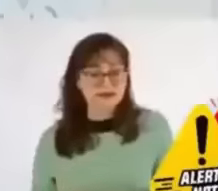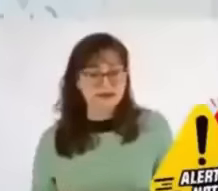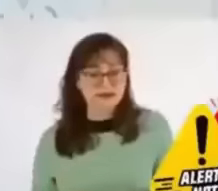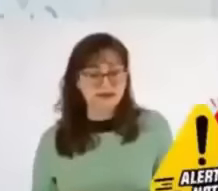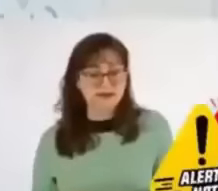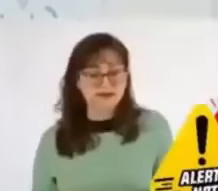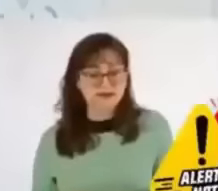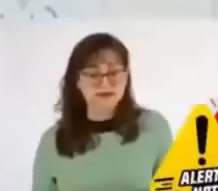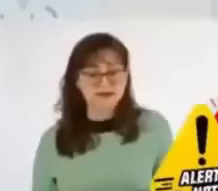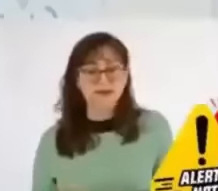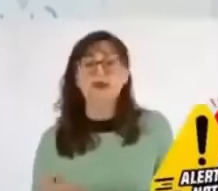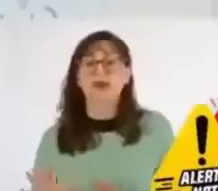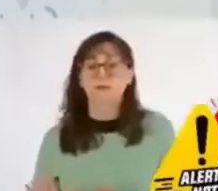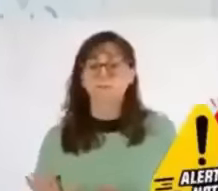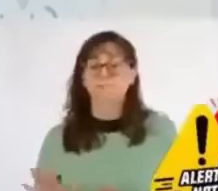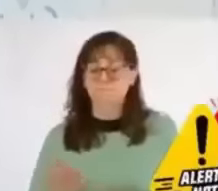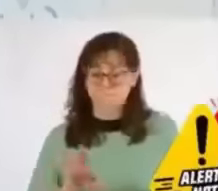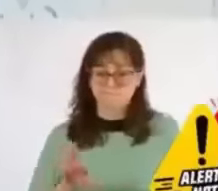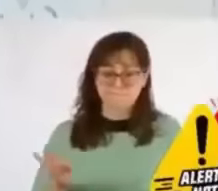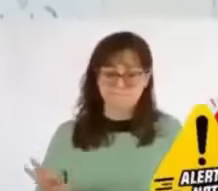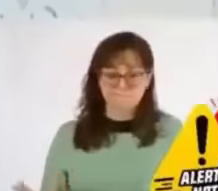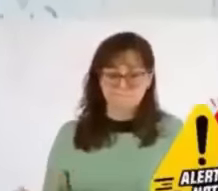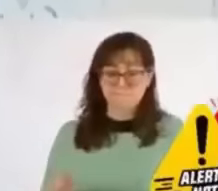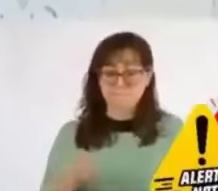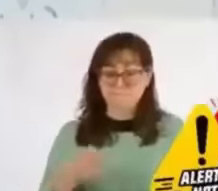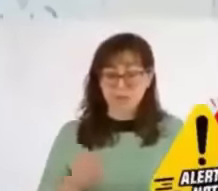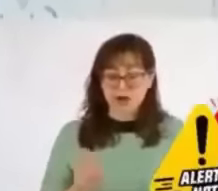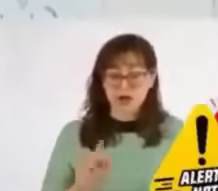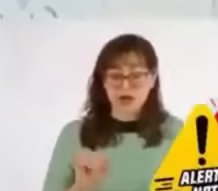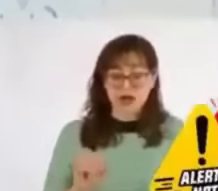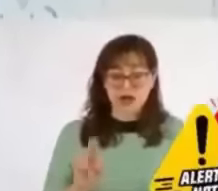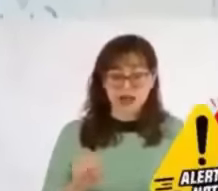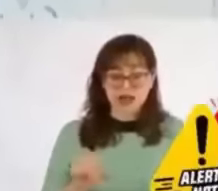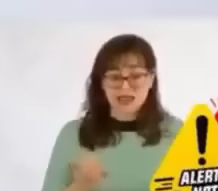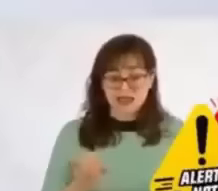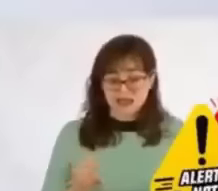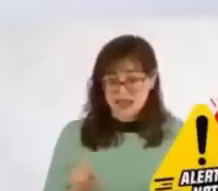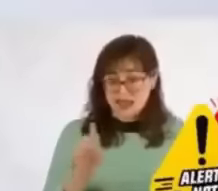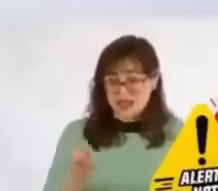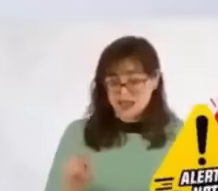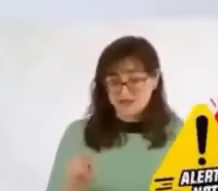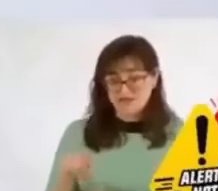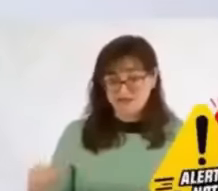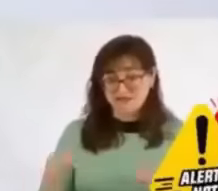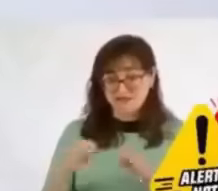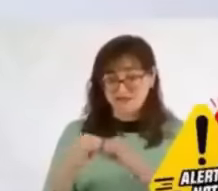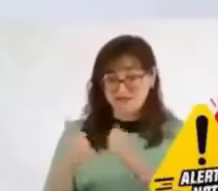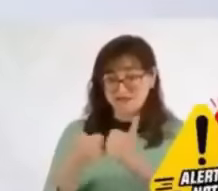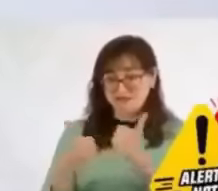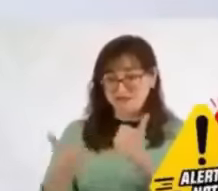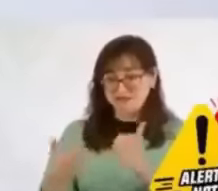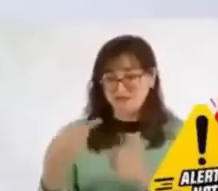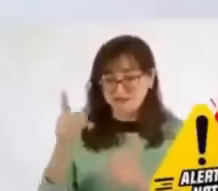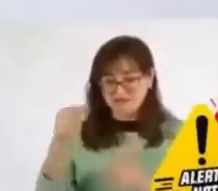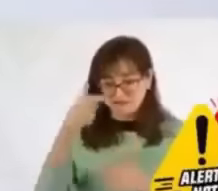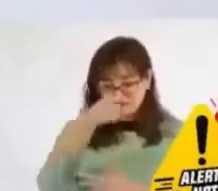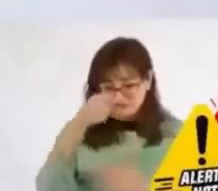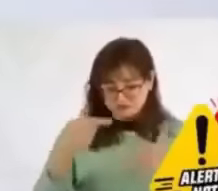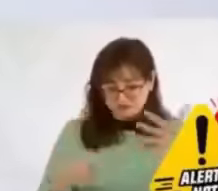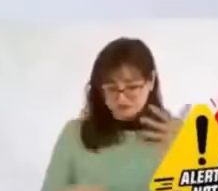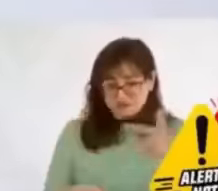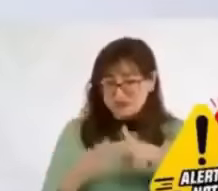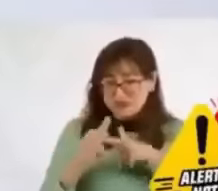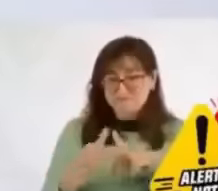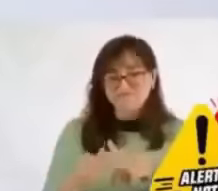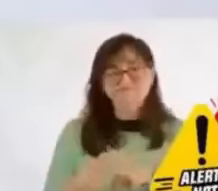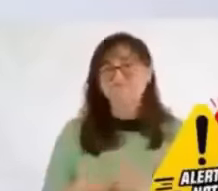como organismo autónomo, el INAI, por todos los casos que mencionas, no tiene ningún sentido que